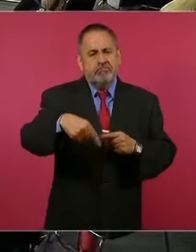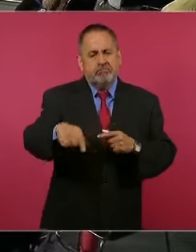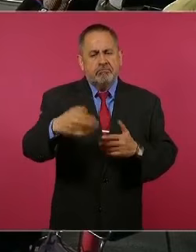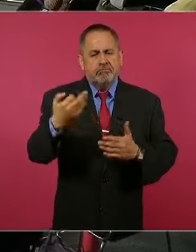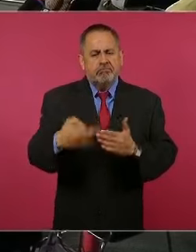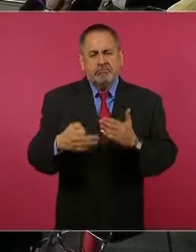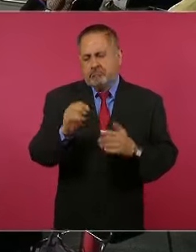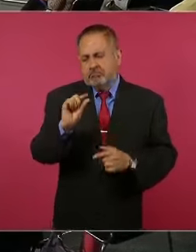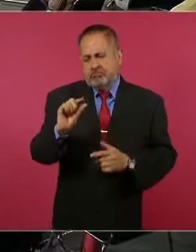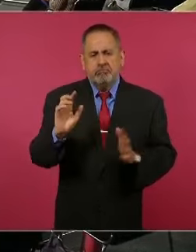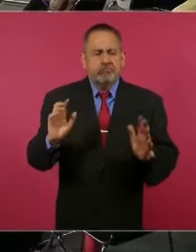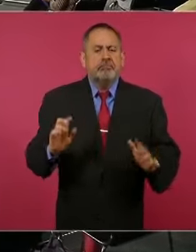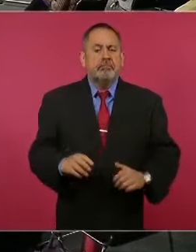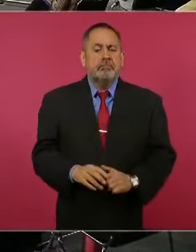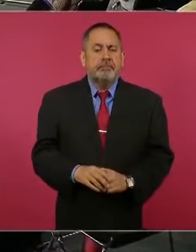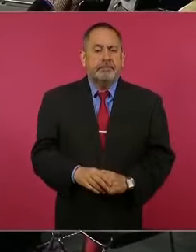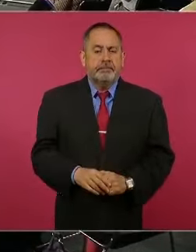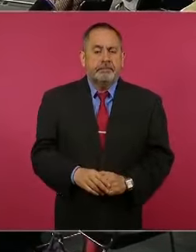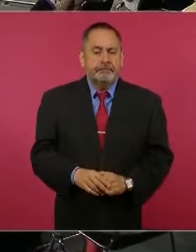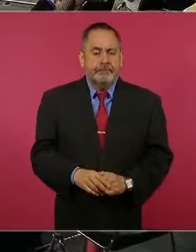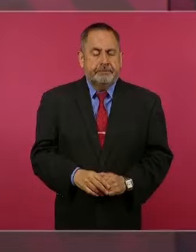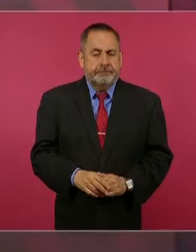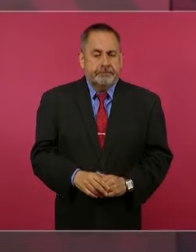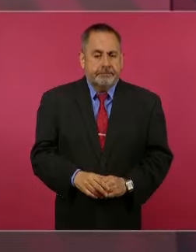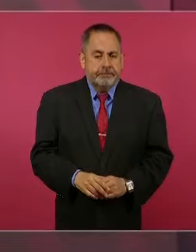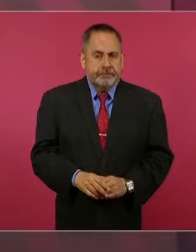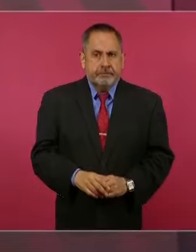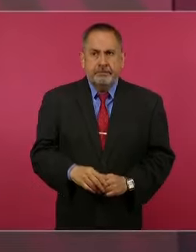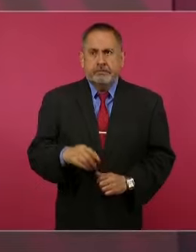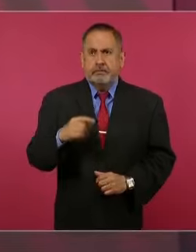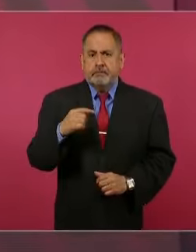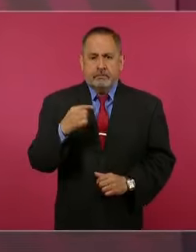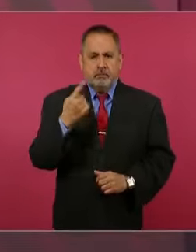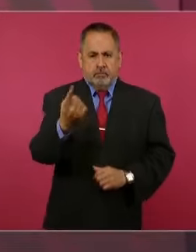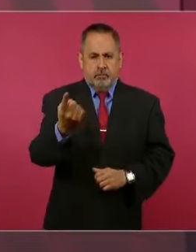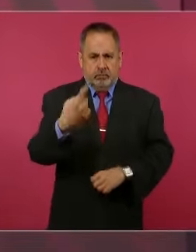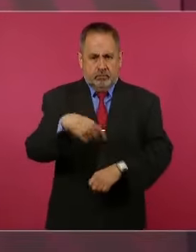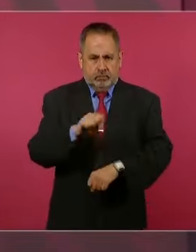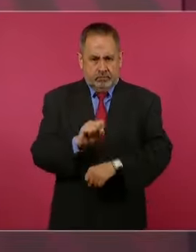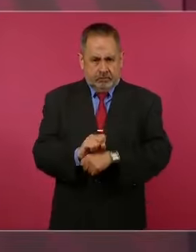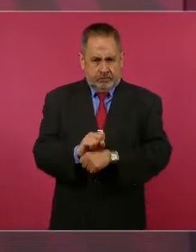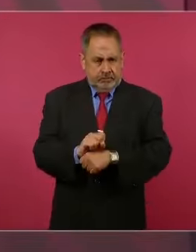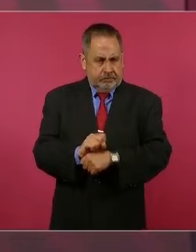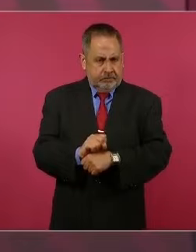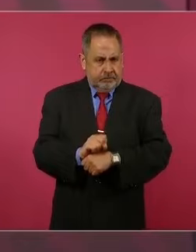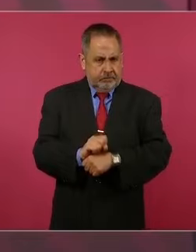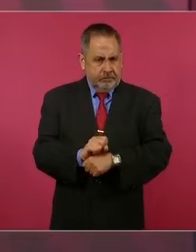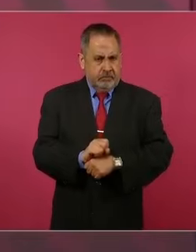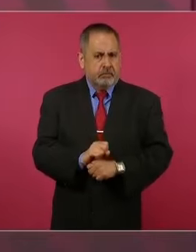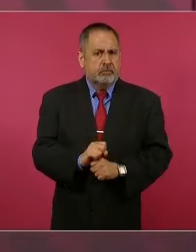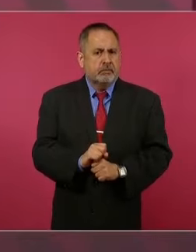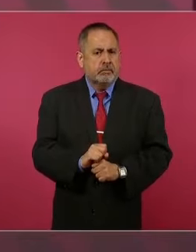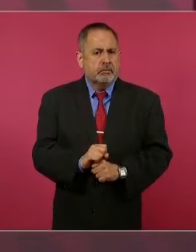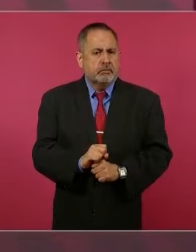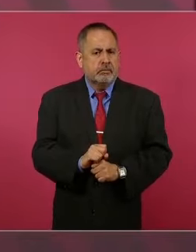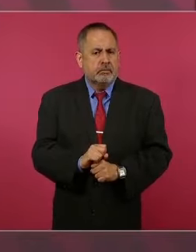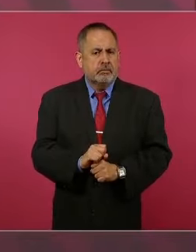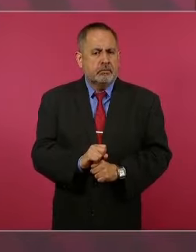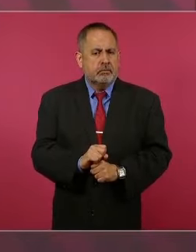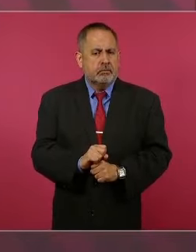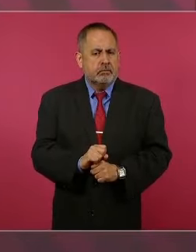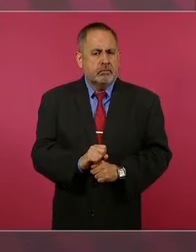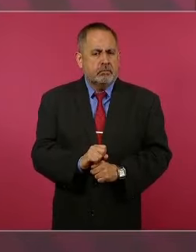poco porque la semana que viene